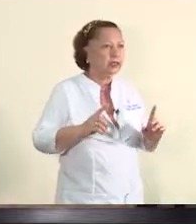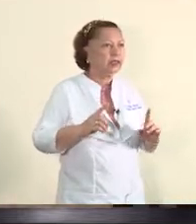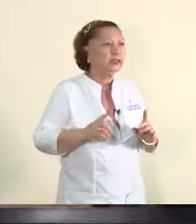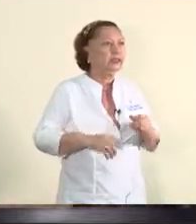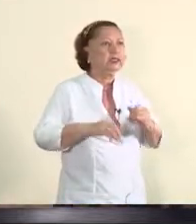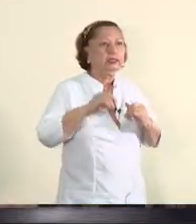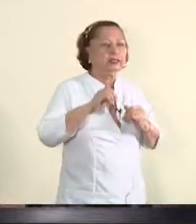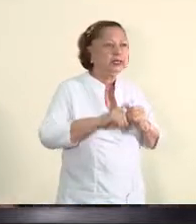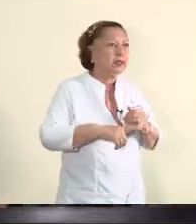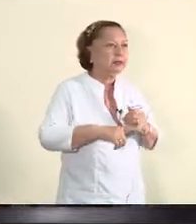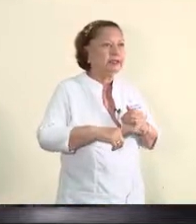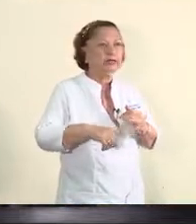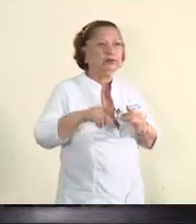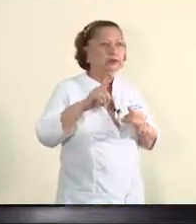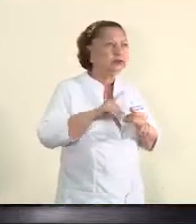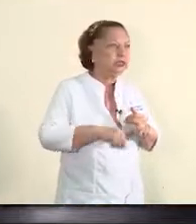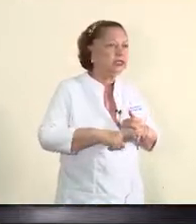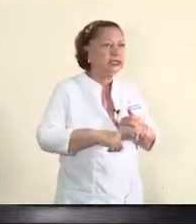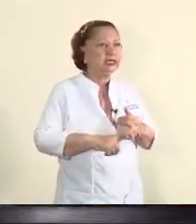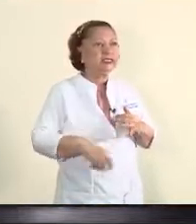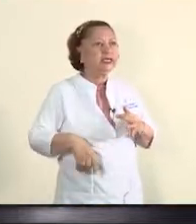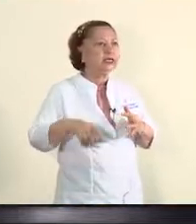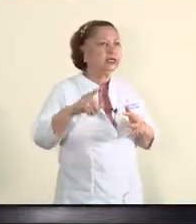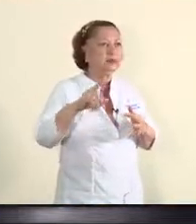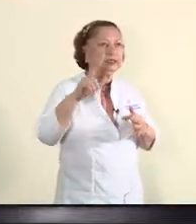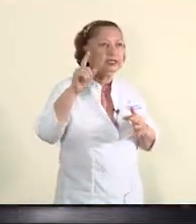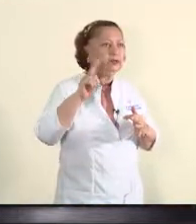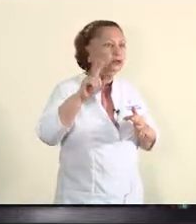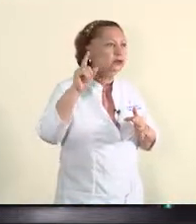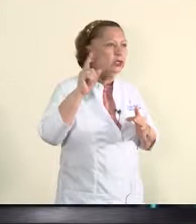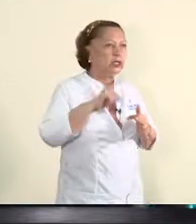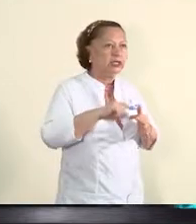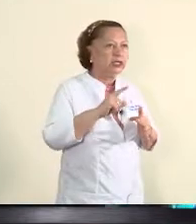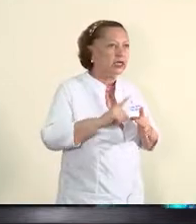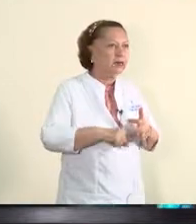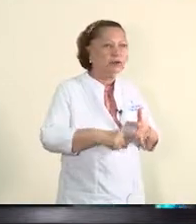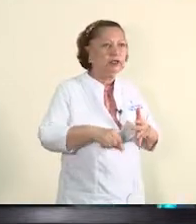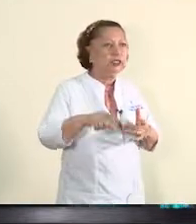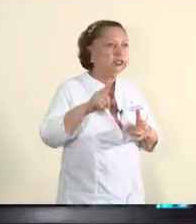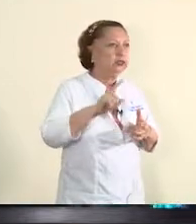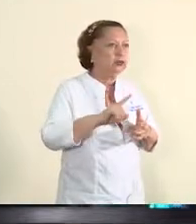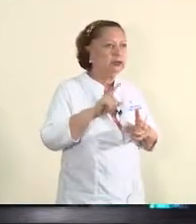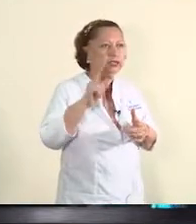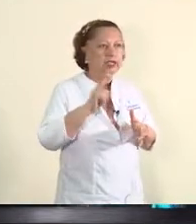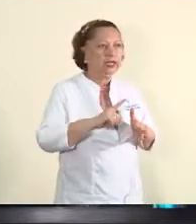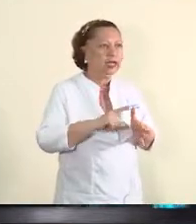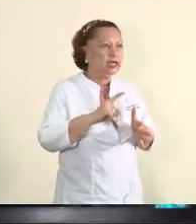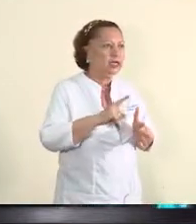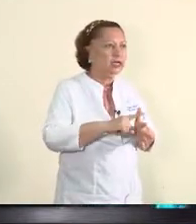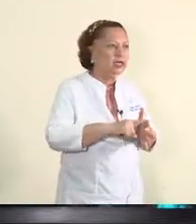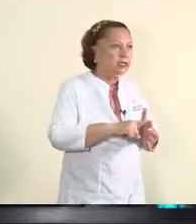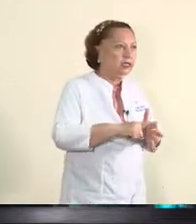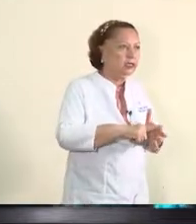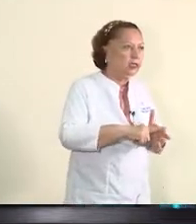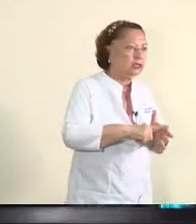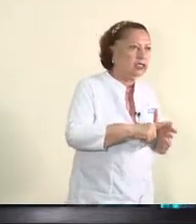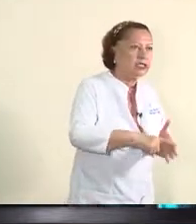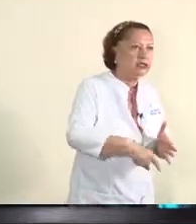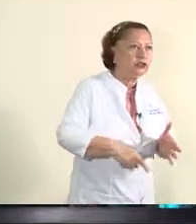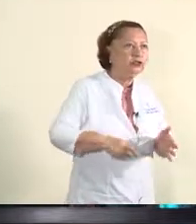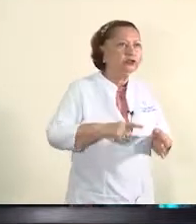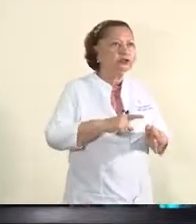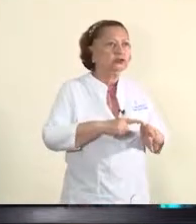sentir bien, recuerden, respetando, sin regañar, respetando ideal político, ideal